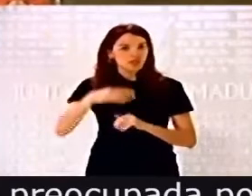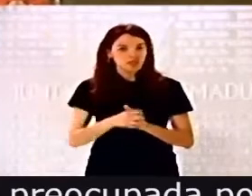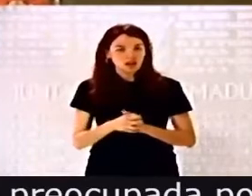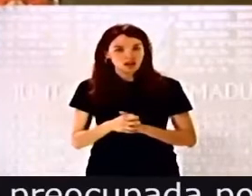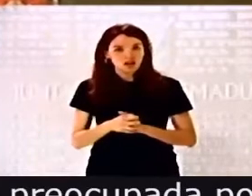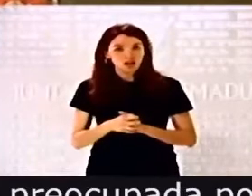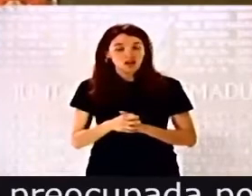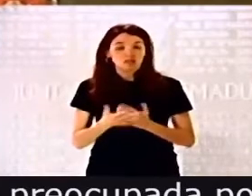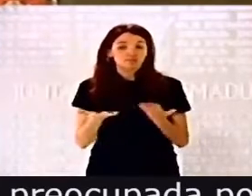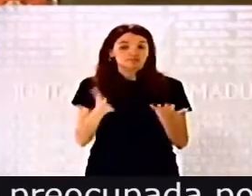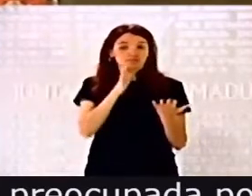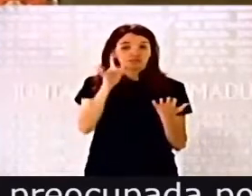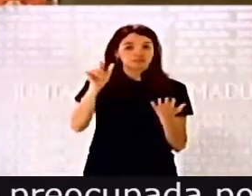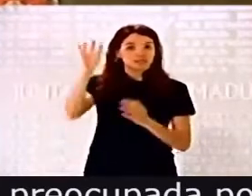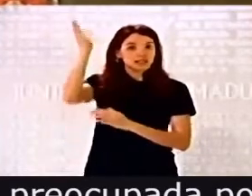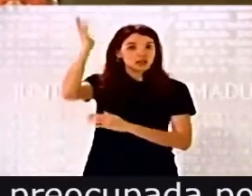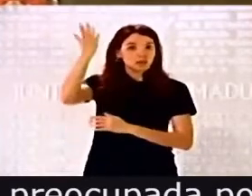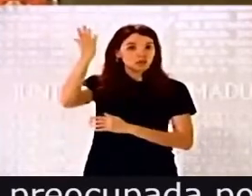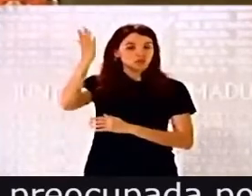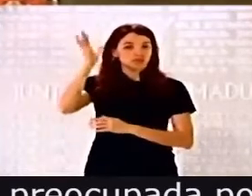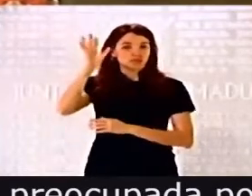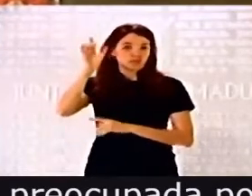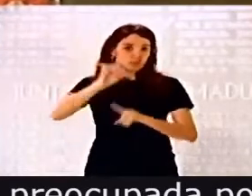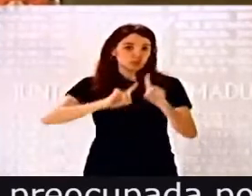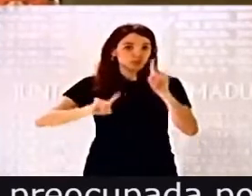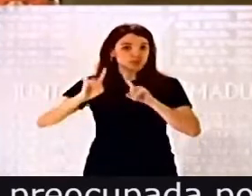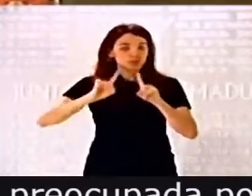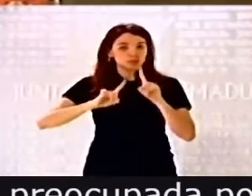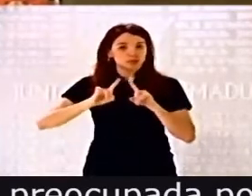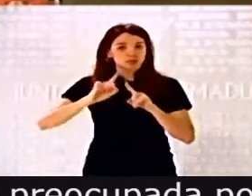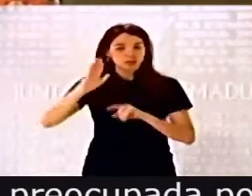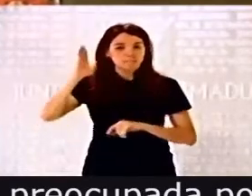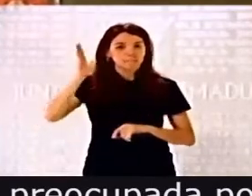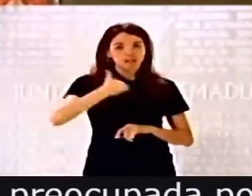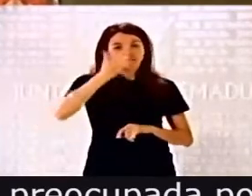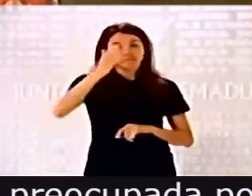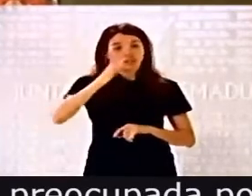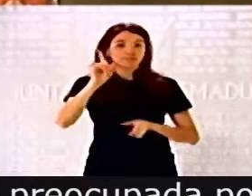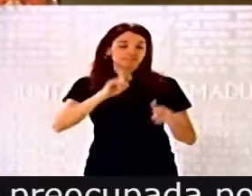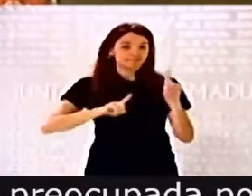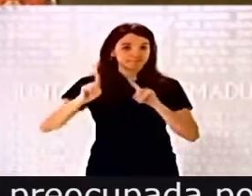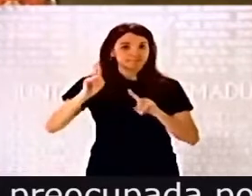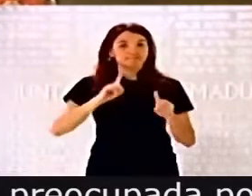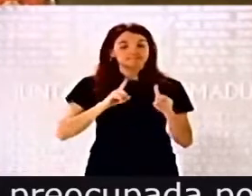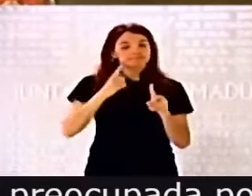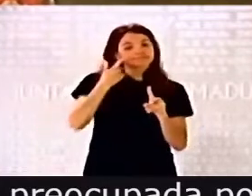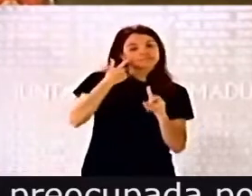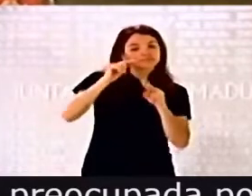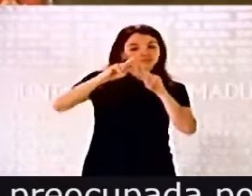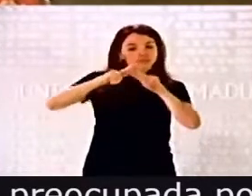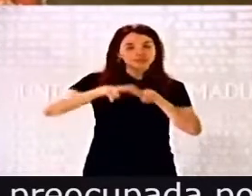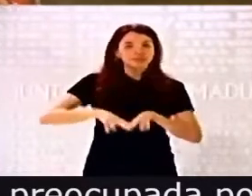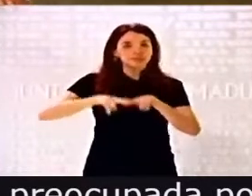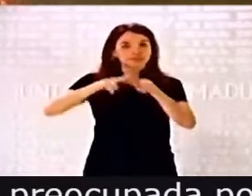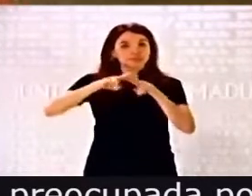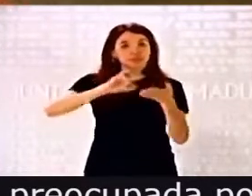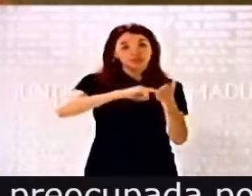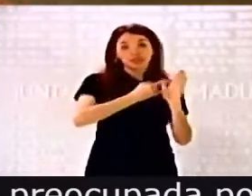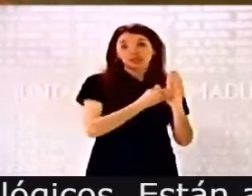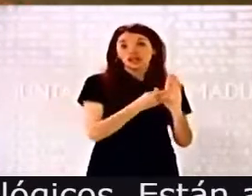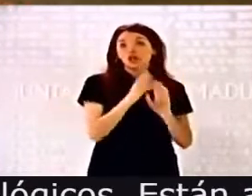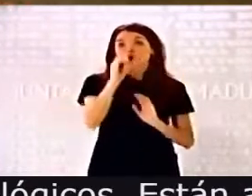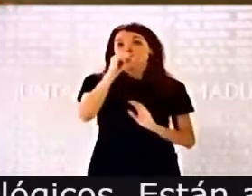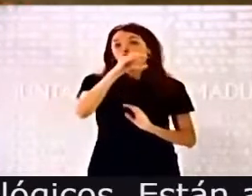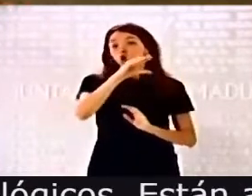los problemas climatológicos. Están ahí, los daños están ahí, se están evaluando, es decir, los técnicos de las